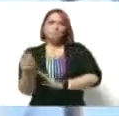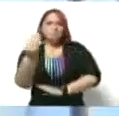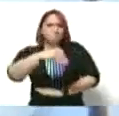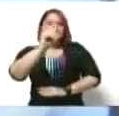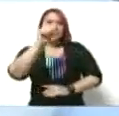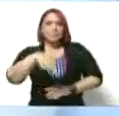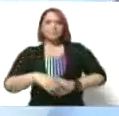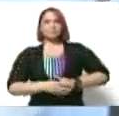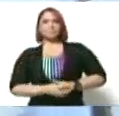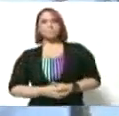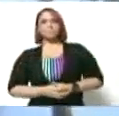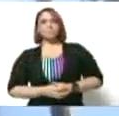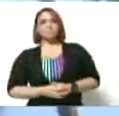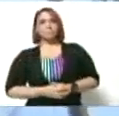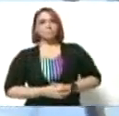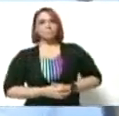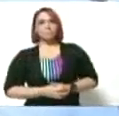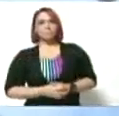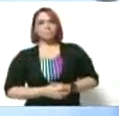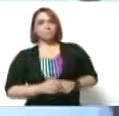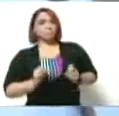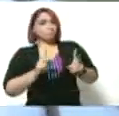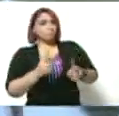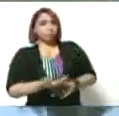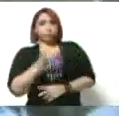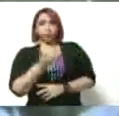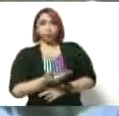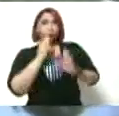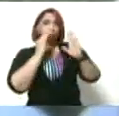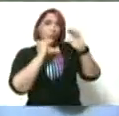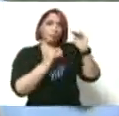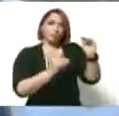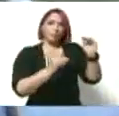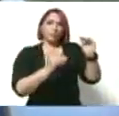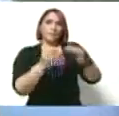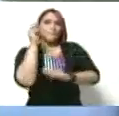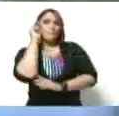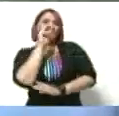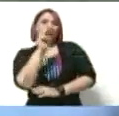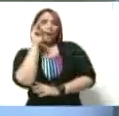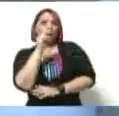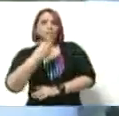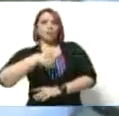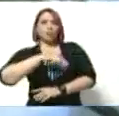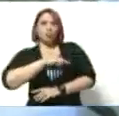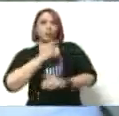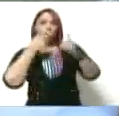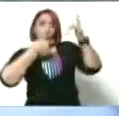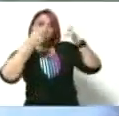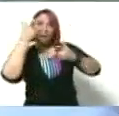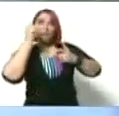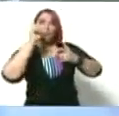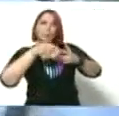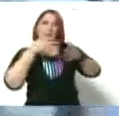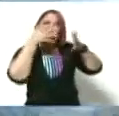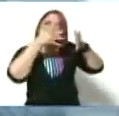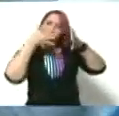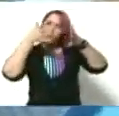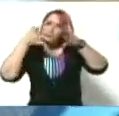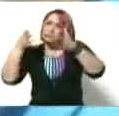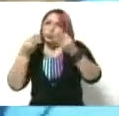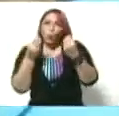fue oportuna atender a la maestra de nuestro comandante hugo rafael chávez